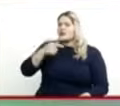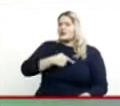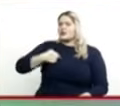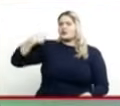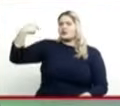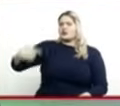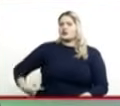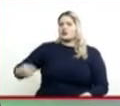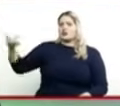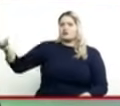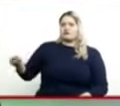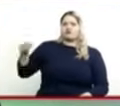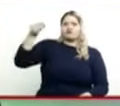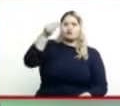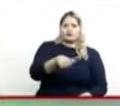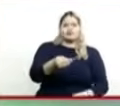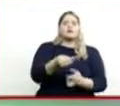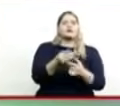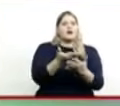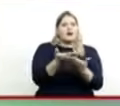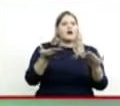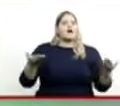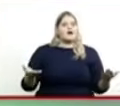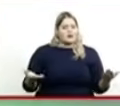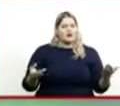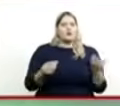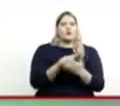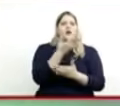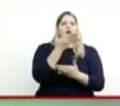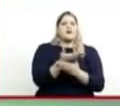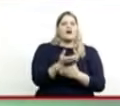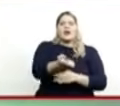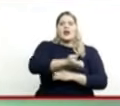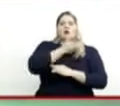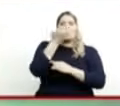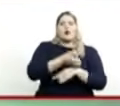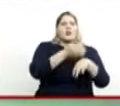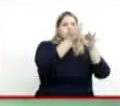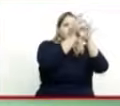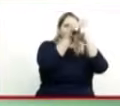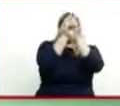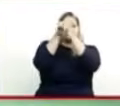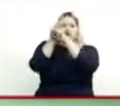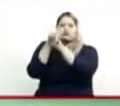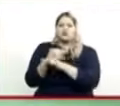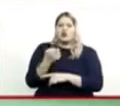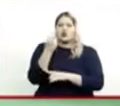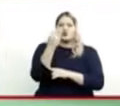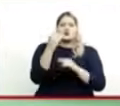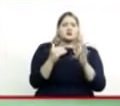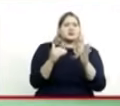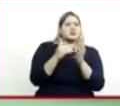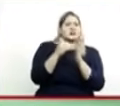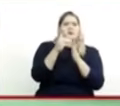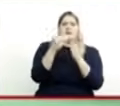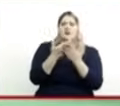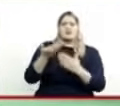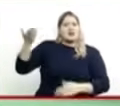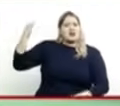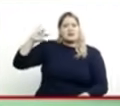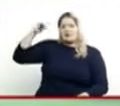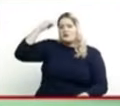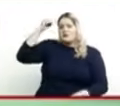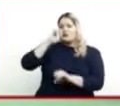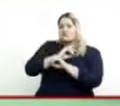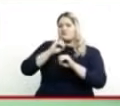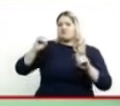para la reparación y reconstrucción de los 12 mil centros escolares que nunca atendió la